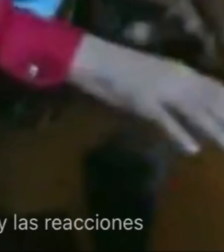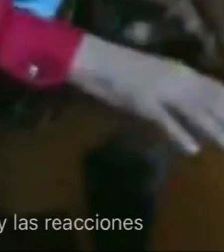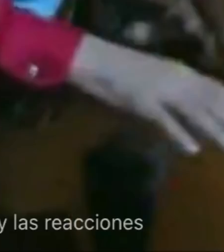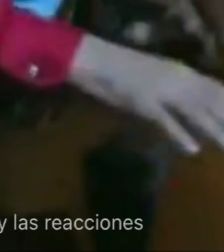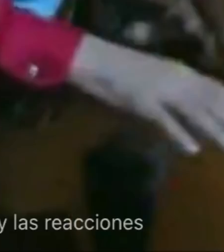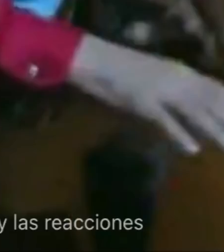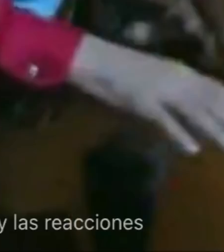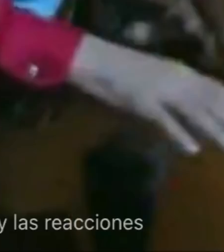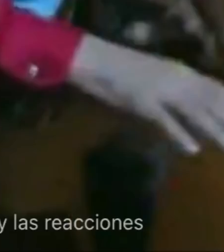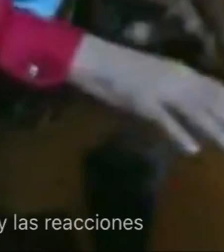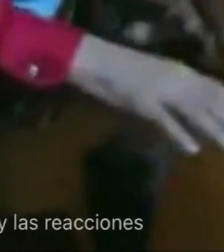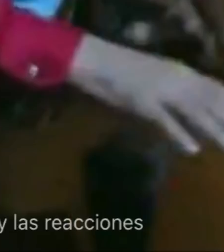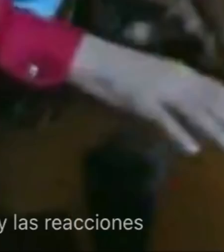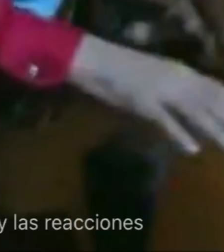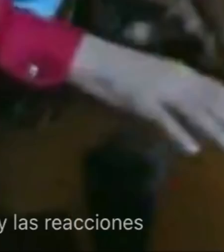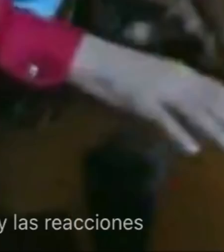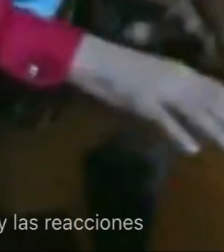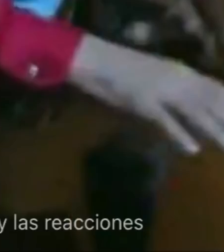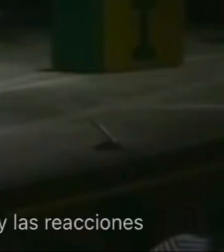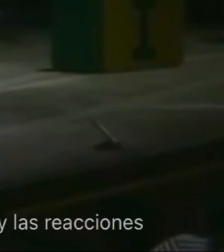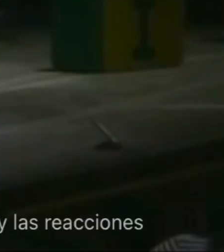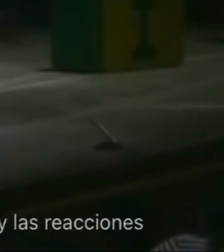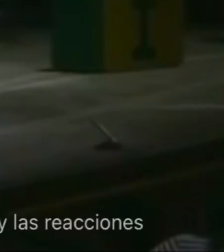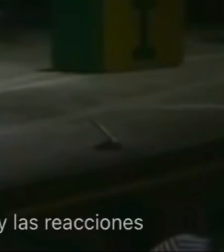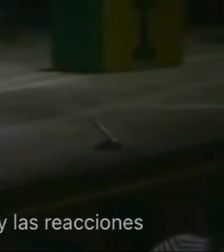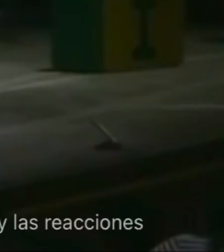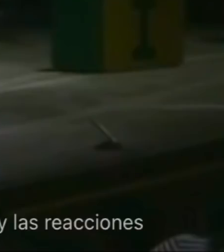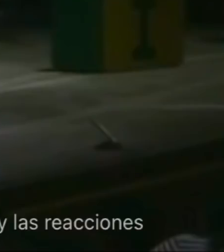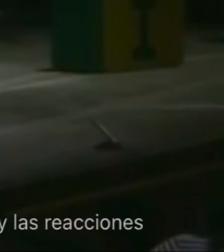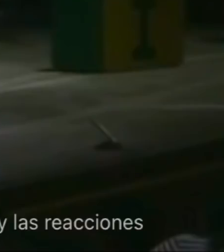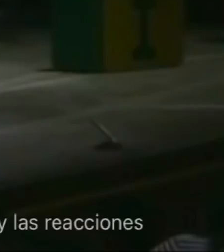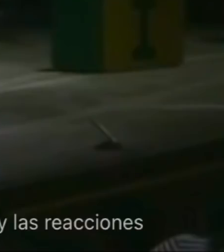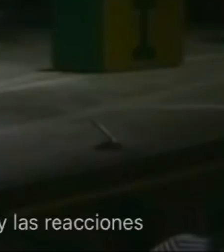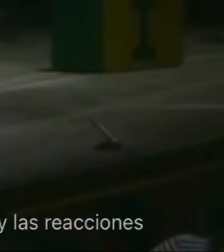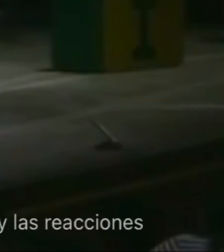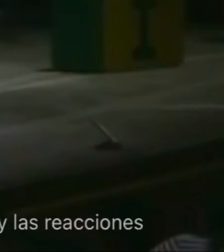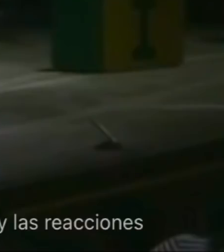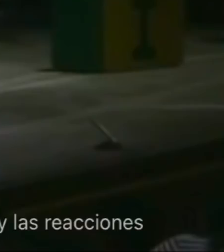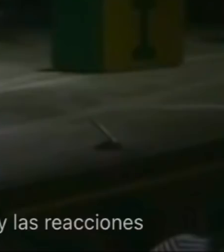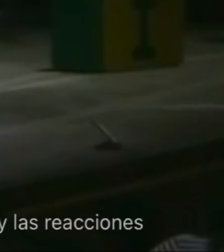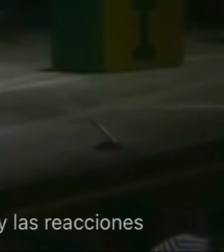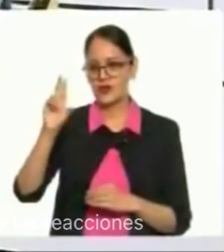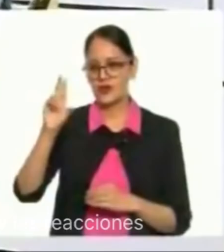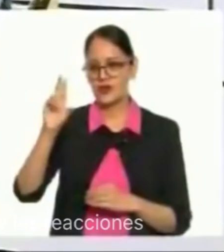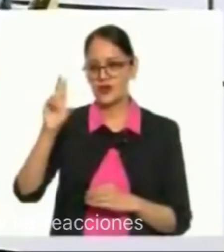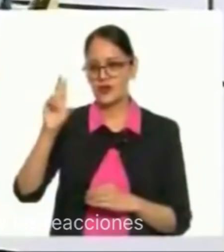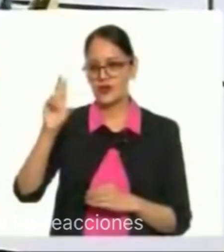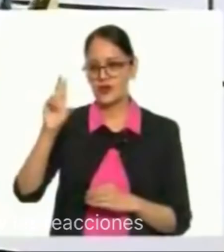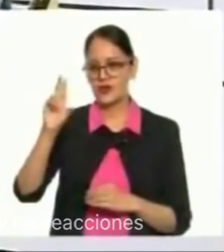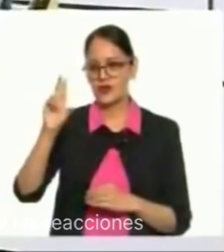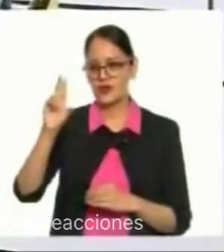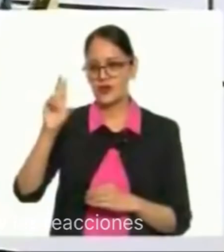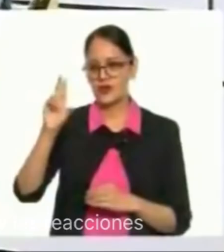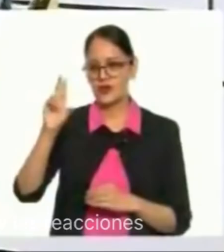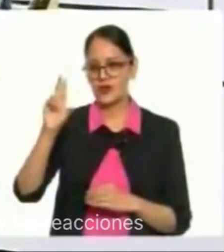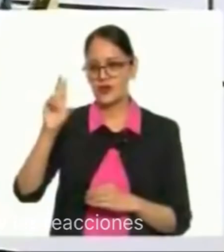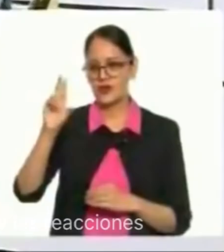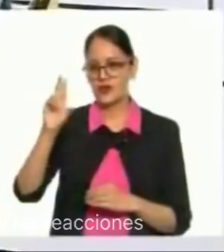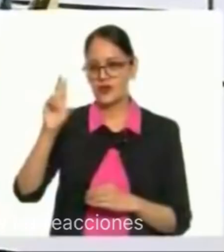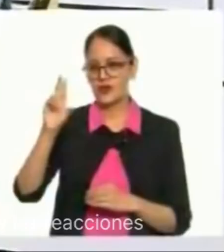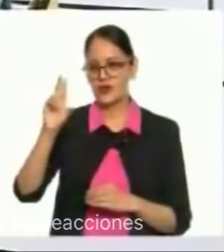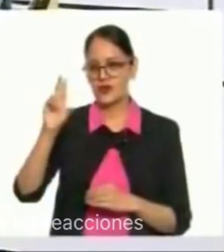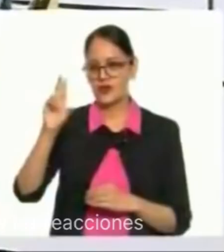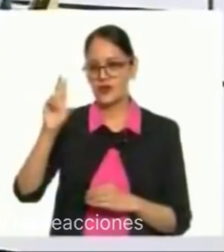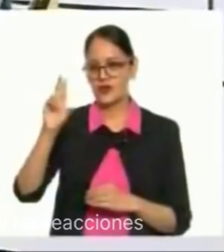un elefante se representa con un contrabajo. Ahora veamos un cisne que lo representa un cello. Este accesorio se llama